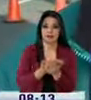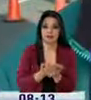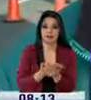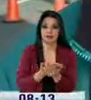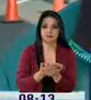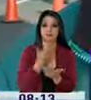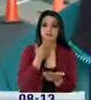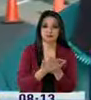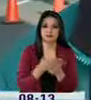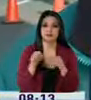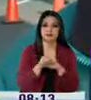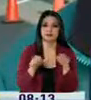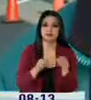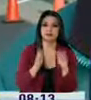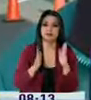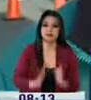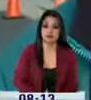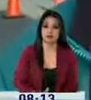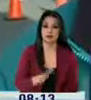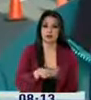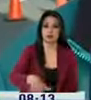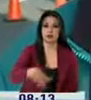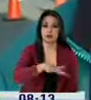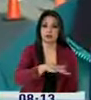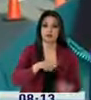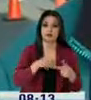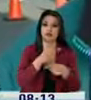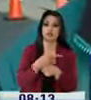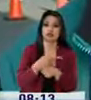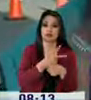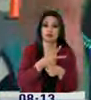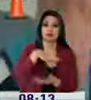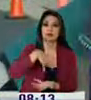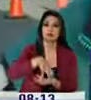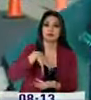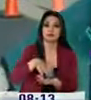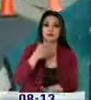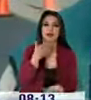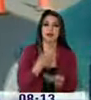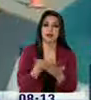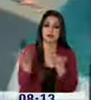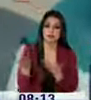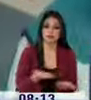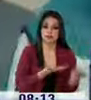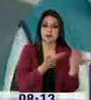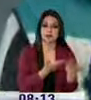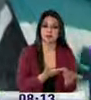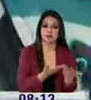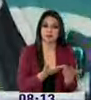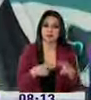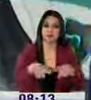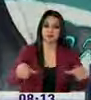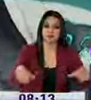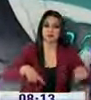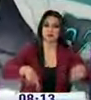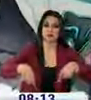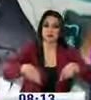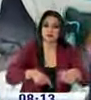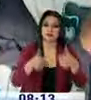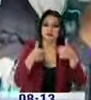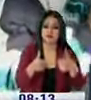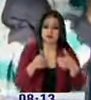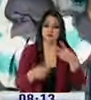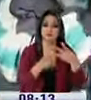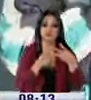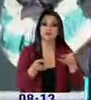a la señora administradora de acá de la autopista, al Consejo Provincial que nos ha abierto la reforma geométrica y a su vez